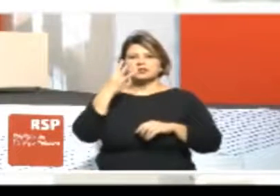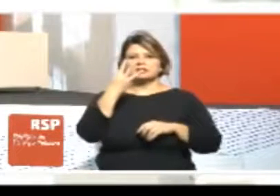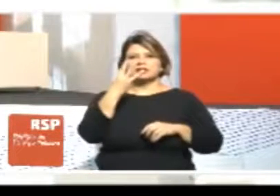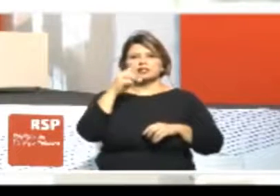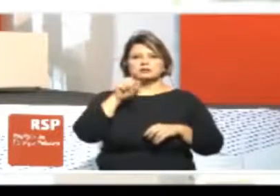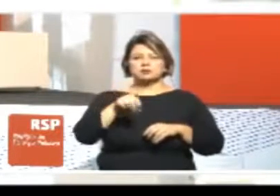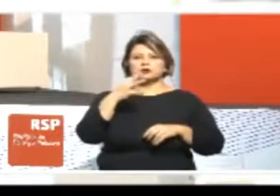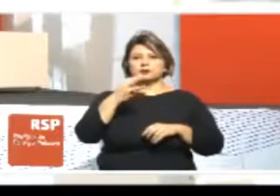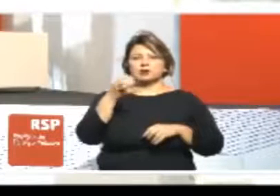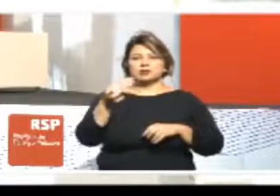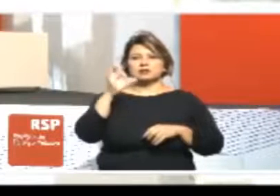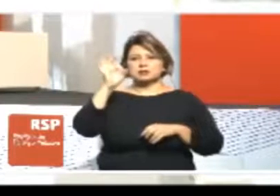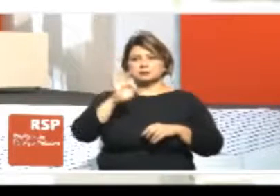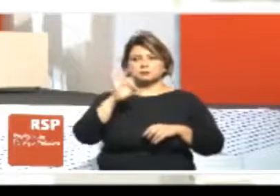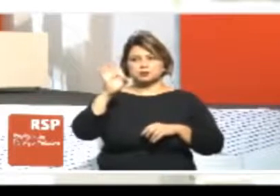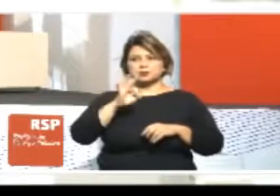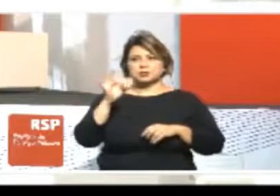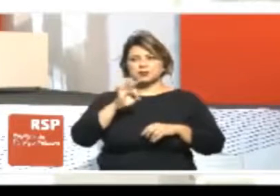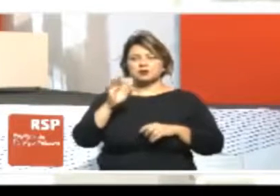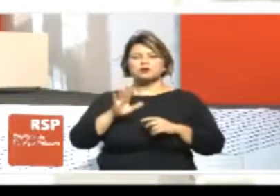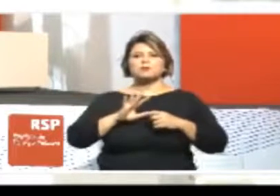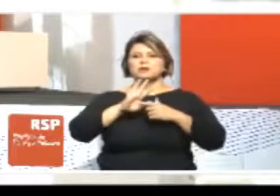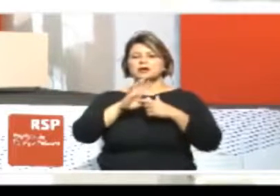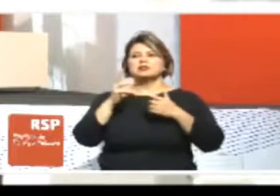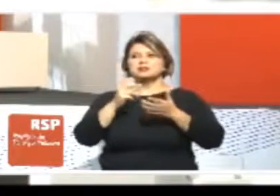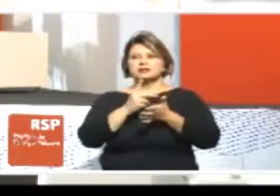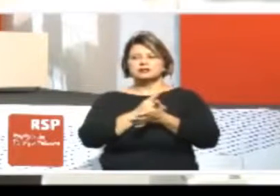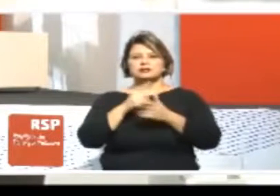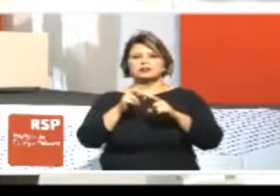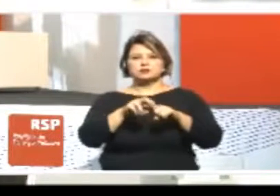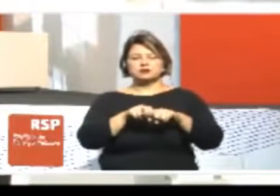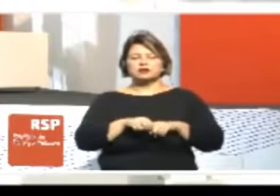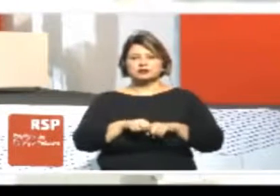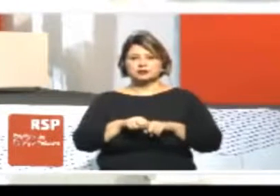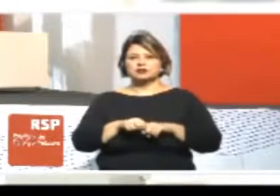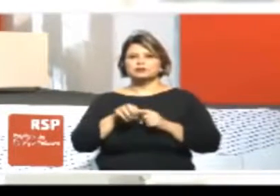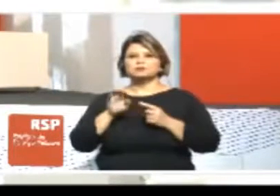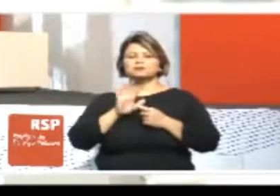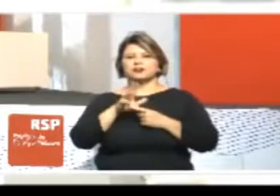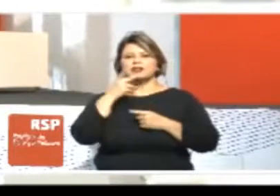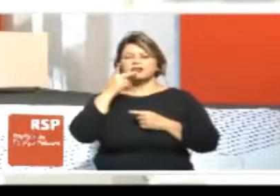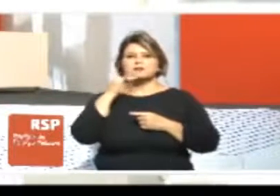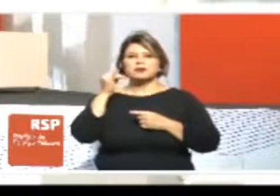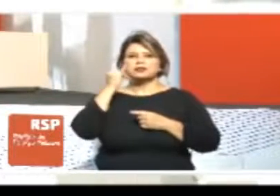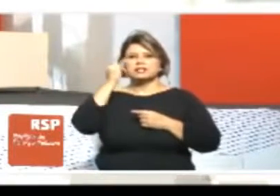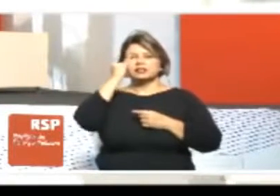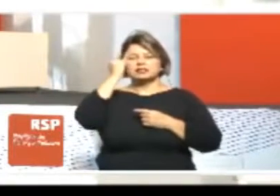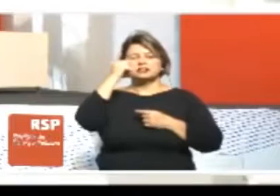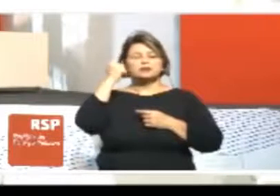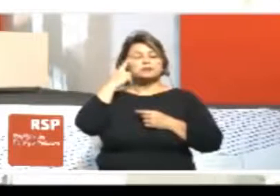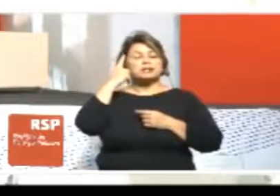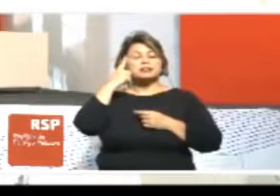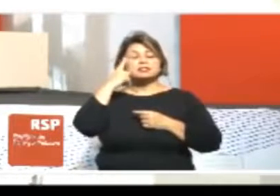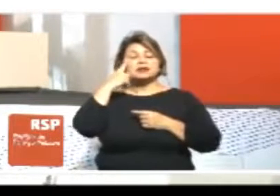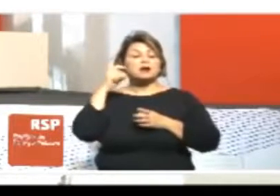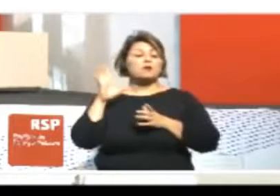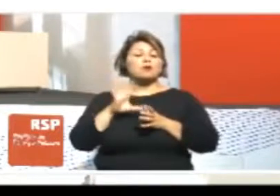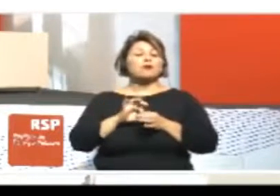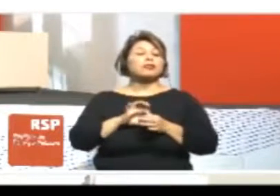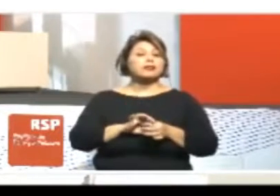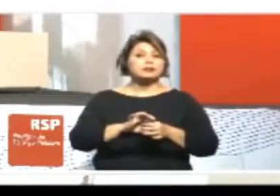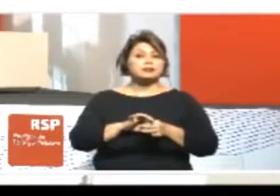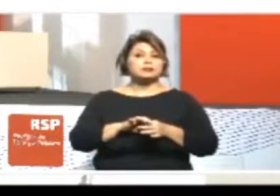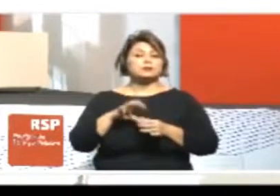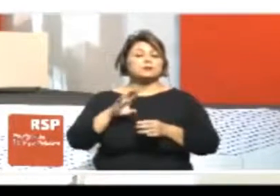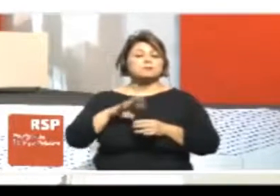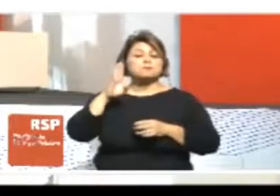3.46%. Sin embargo, por eso les digo la importancia de poder tener en cuenta el contexto. Usted sabe que uno de los principales problemas